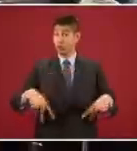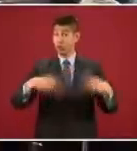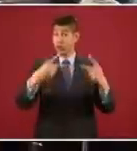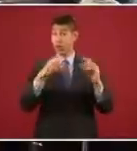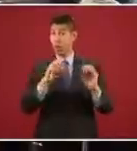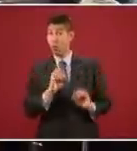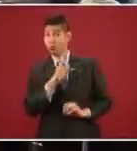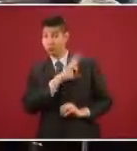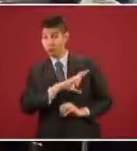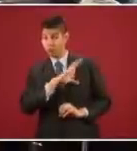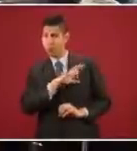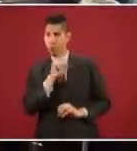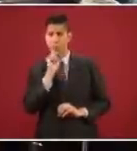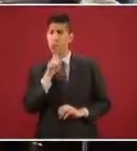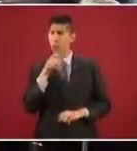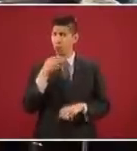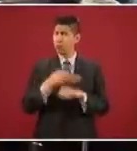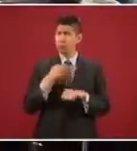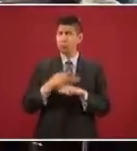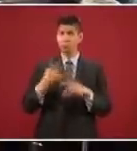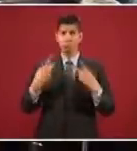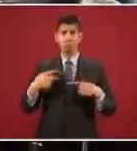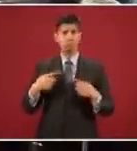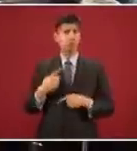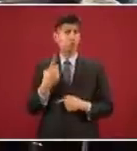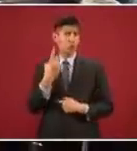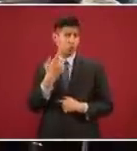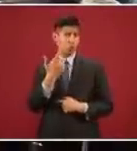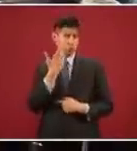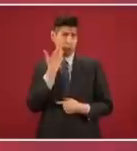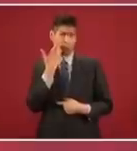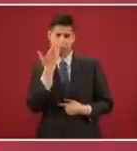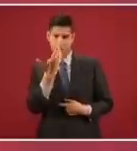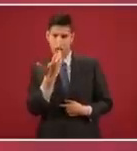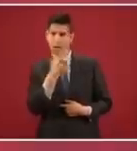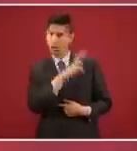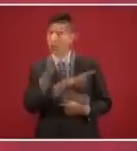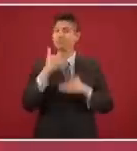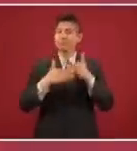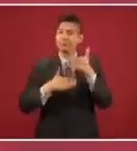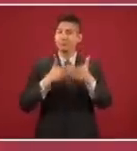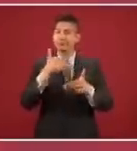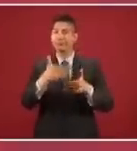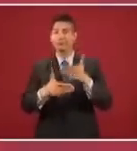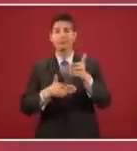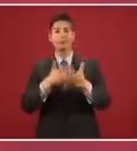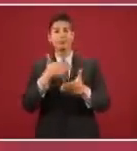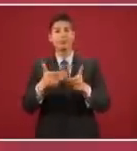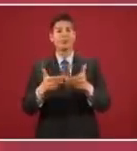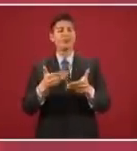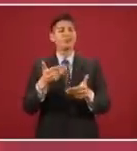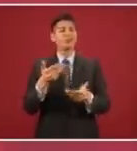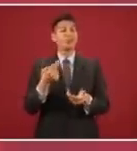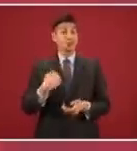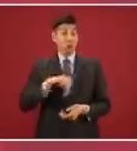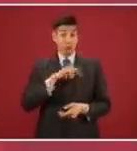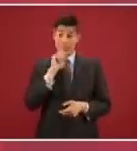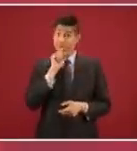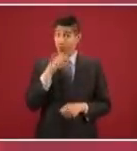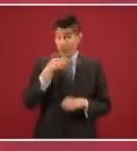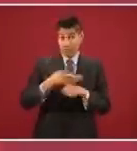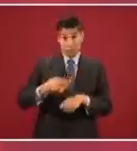el presidente, ya hay un cliente que está dispuesto a rentarlo en este primer año. Estamos en el terreno de lo